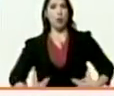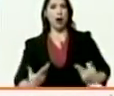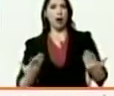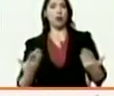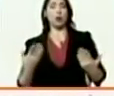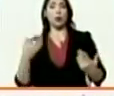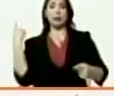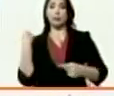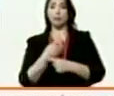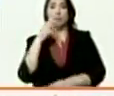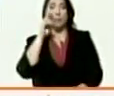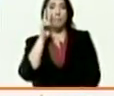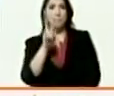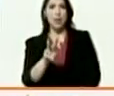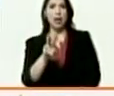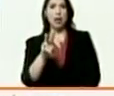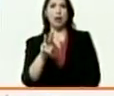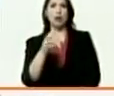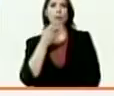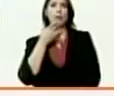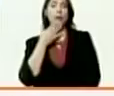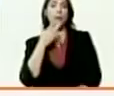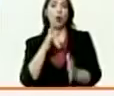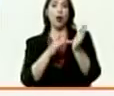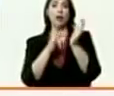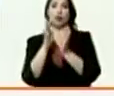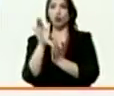debiéramos verlos en profetas como Jesús,